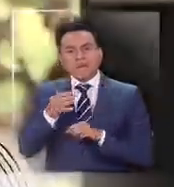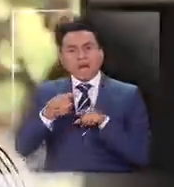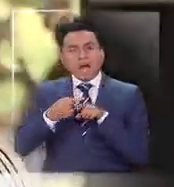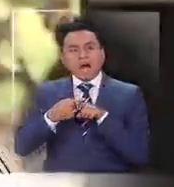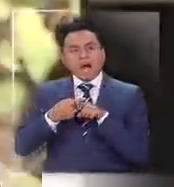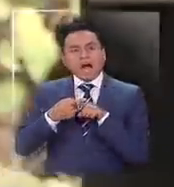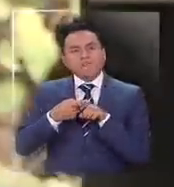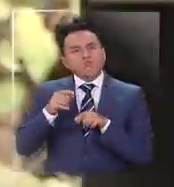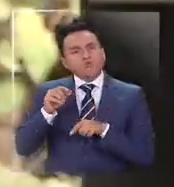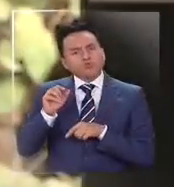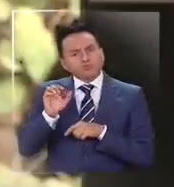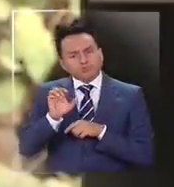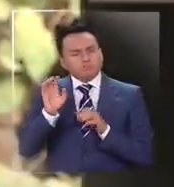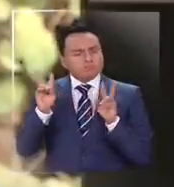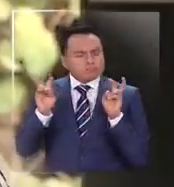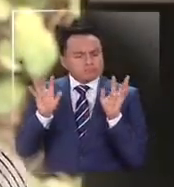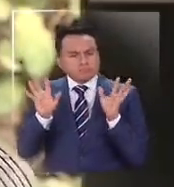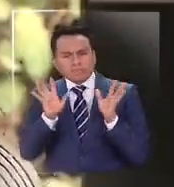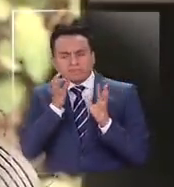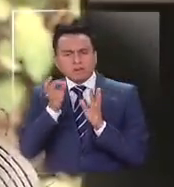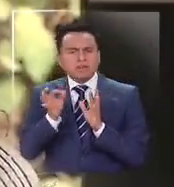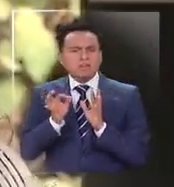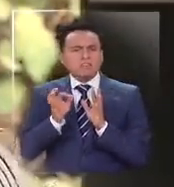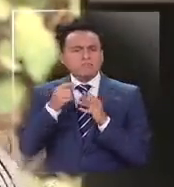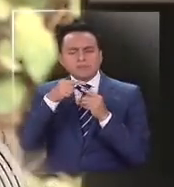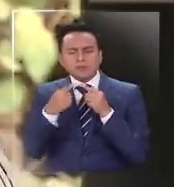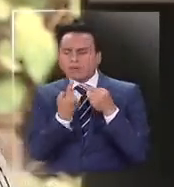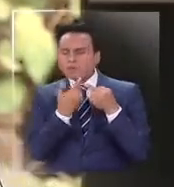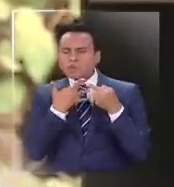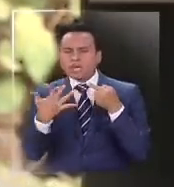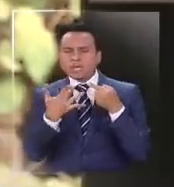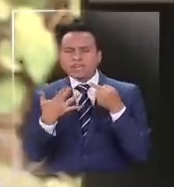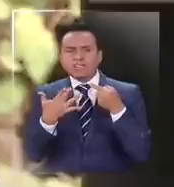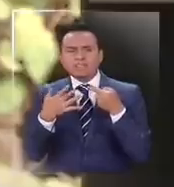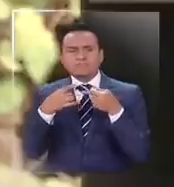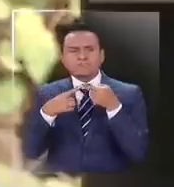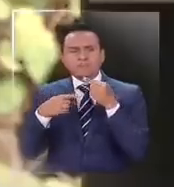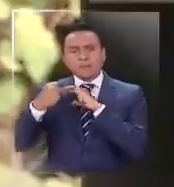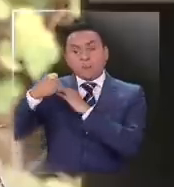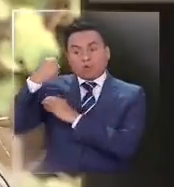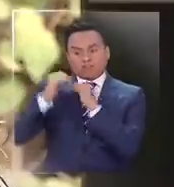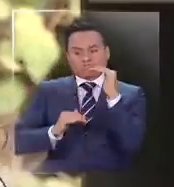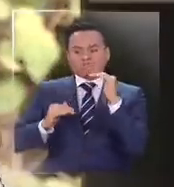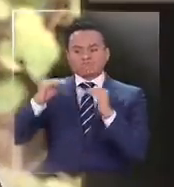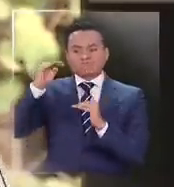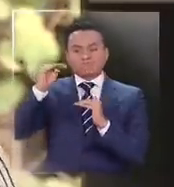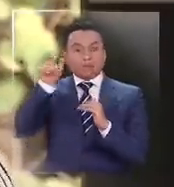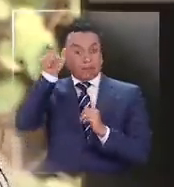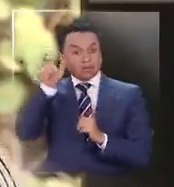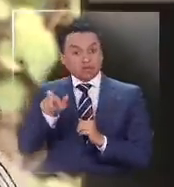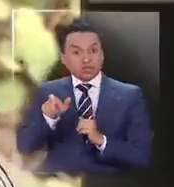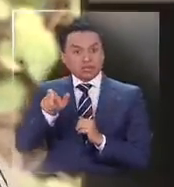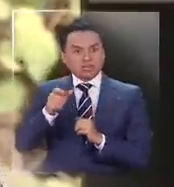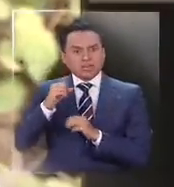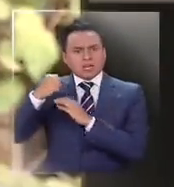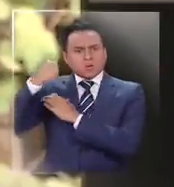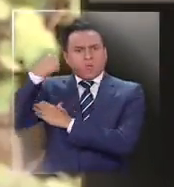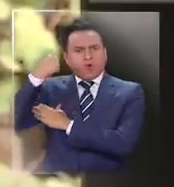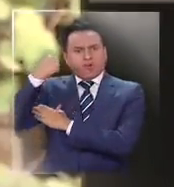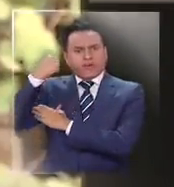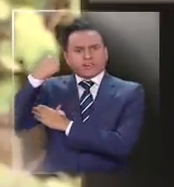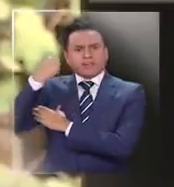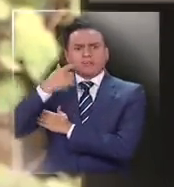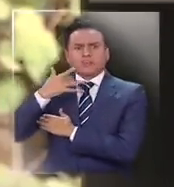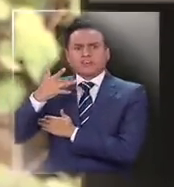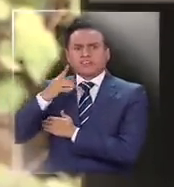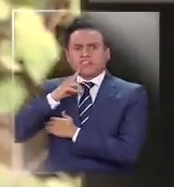tener patrones comunes que están dados en primer lugar por una disarmonía de poder, ¿no? hay una persona que concentra el poder, en este caso